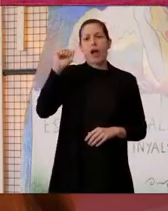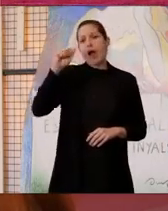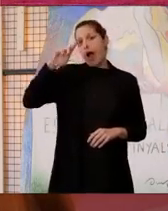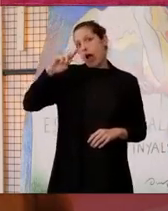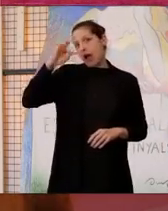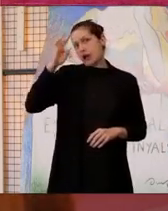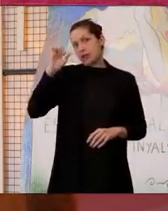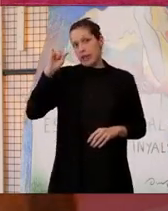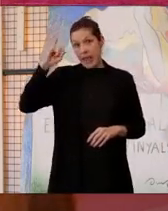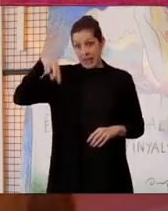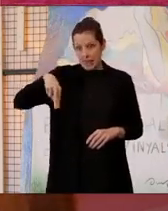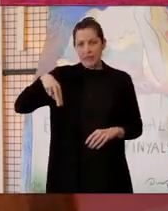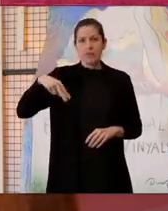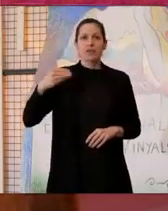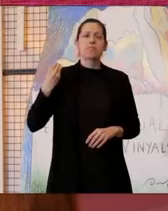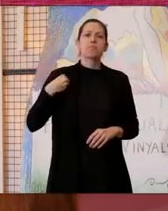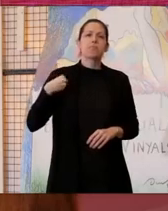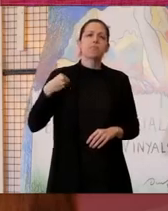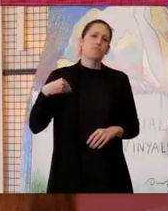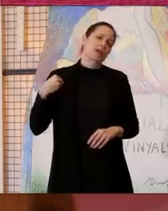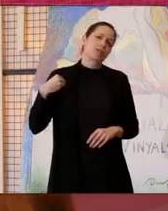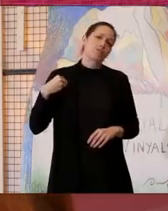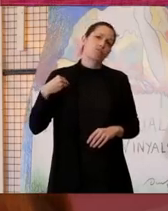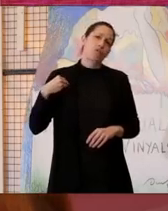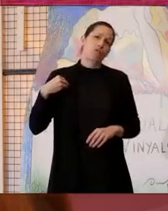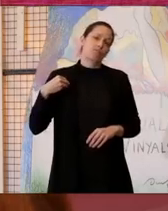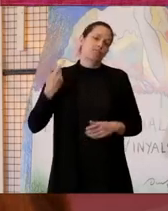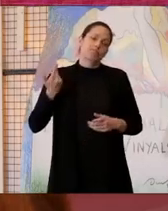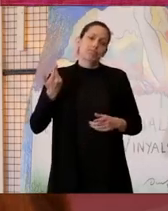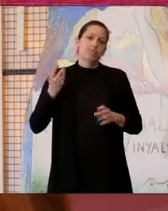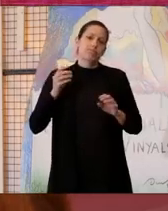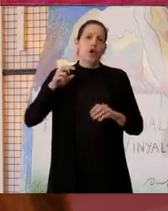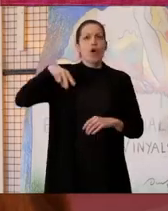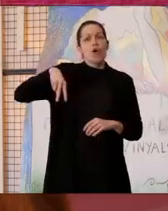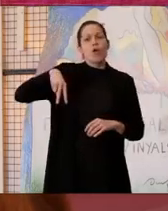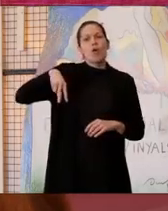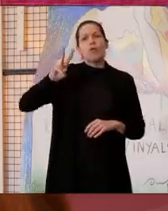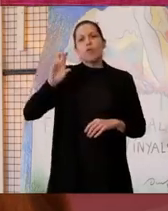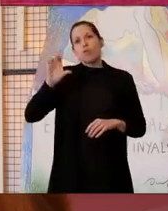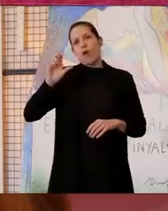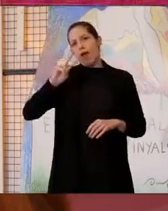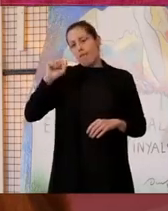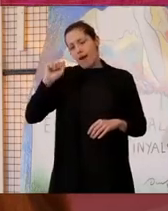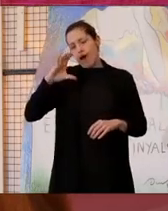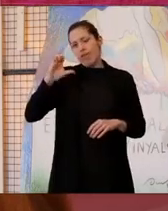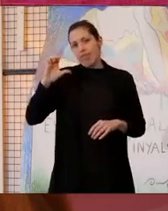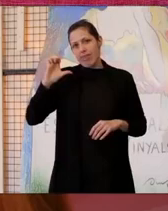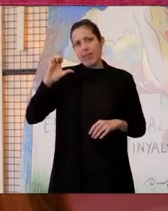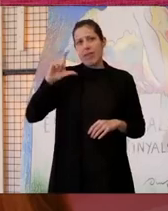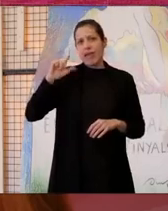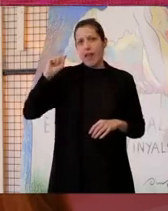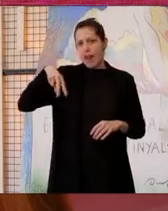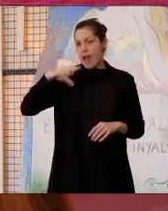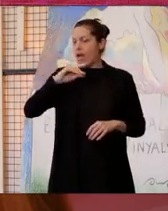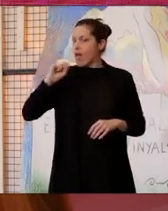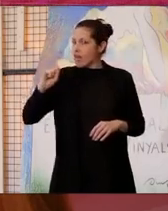de retirar en Nueva Zelanda pero que ha sido una de las dirigentes más populares por lo bien que llevó todo el